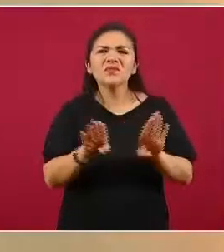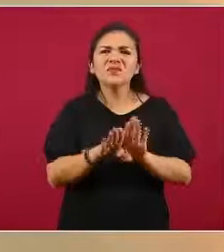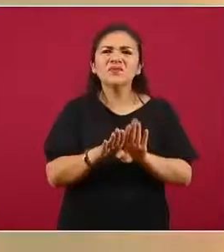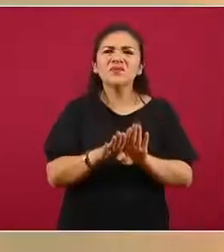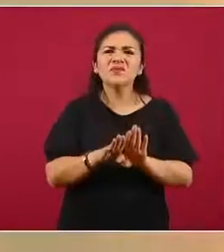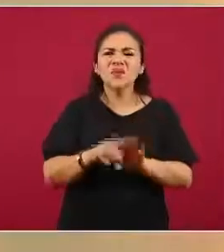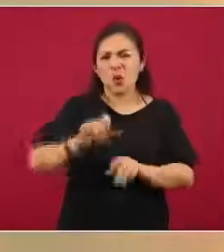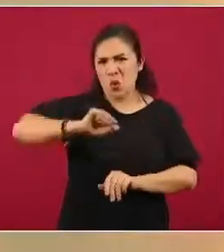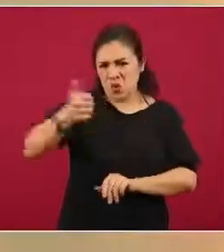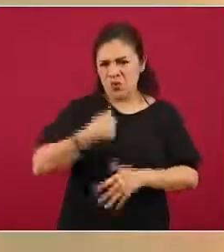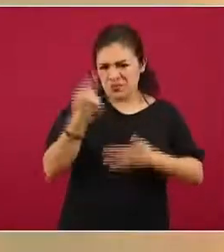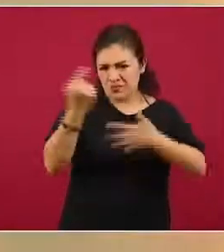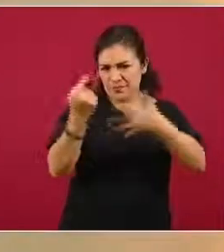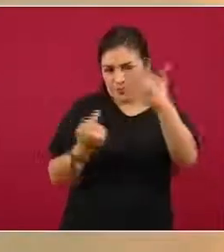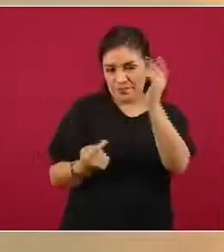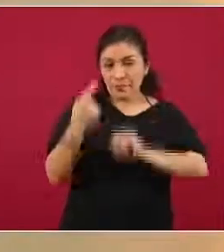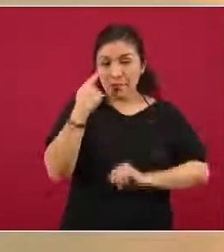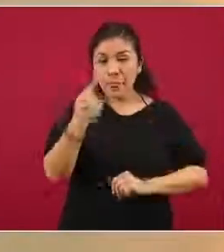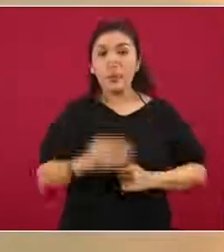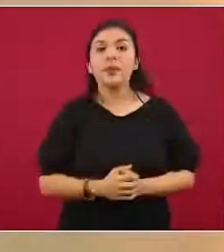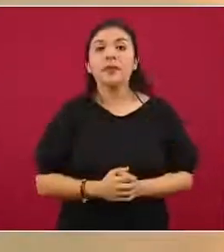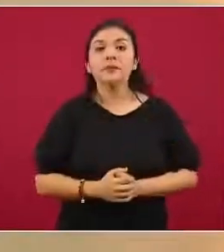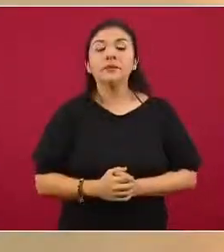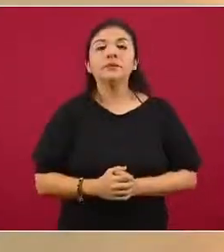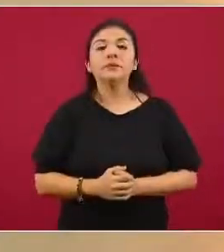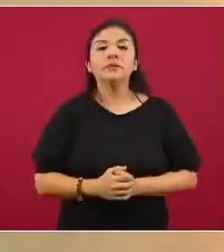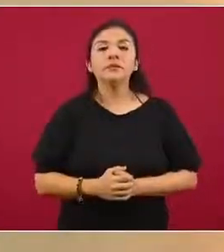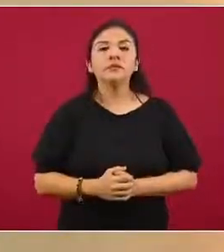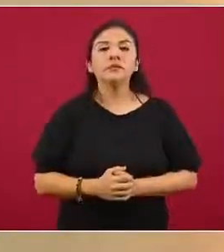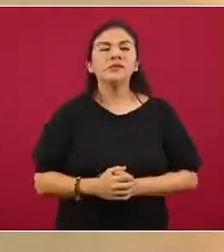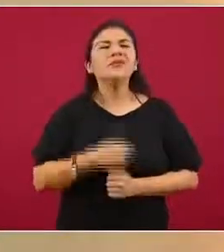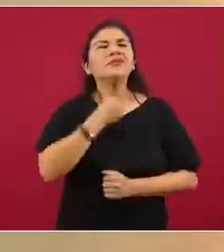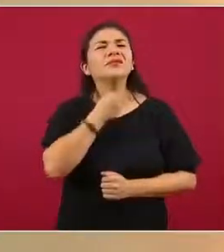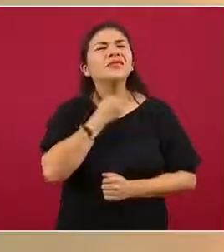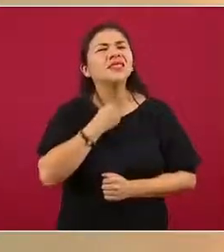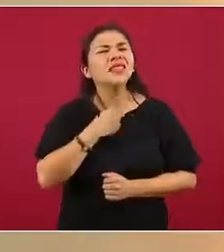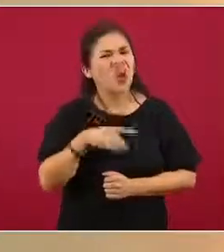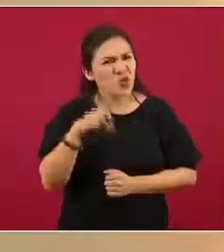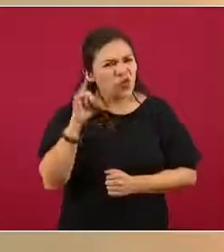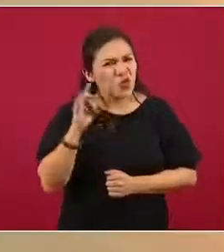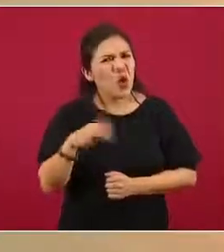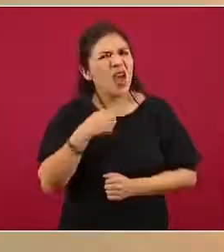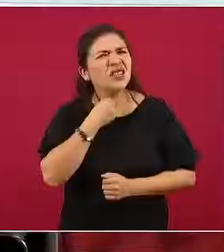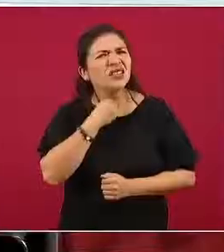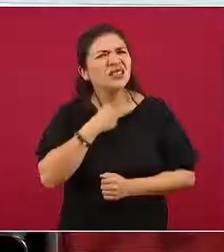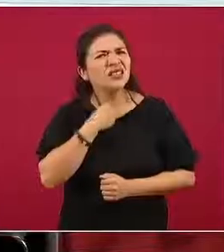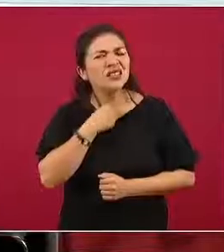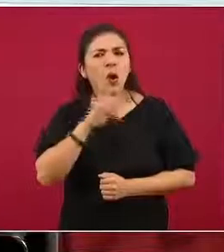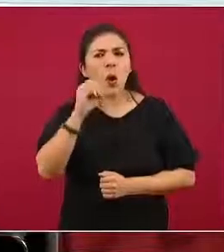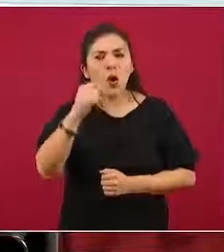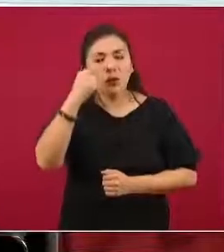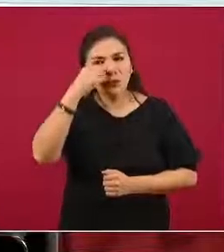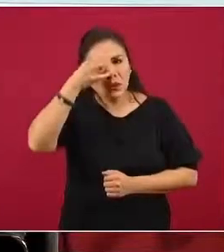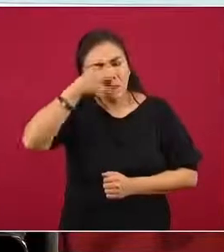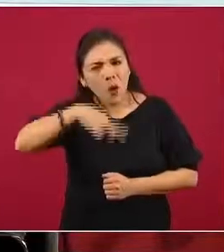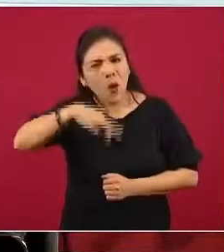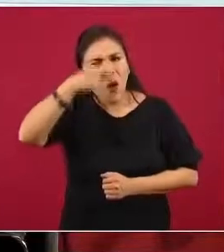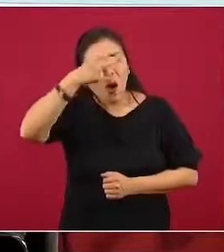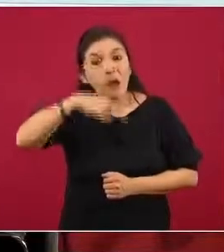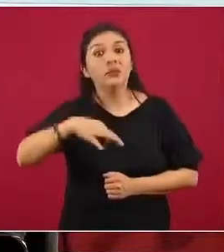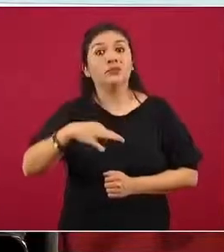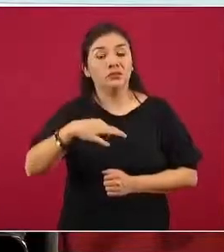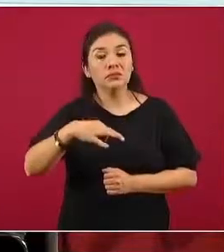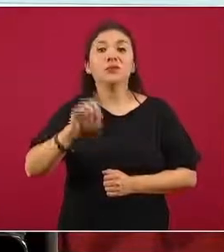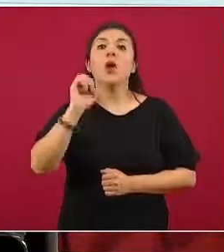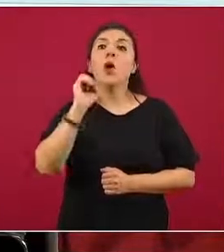los siguientes síntomas, que puede ser si me duele la garganta, si empiezo con datos de escurrimiento nasal,